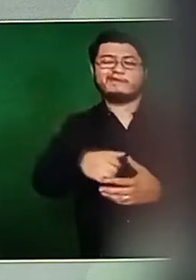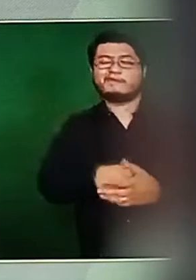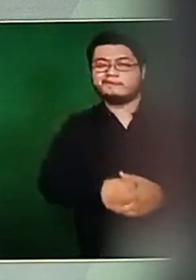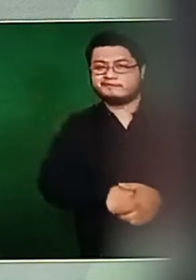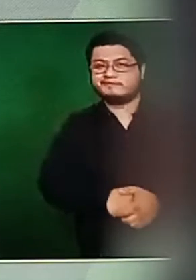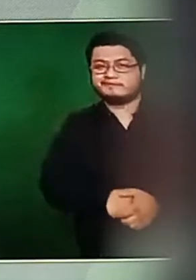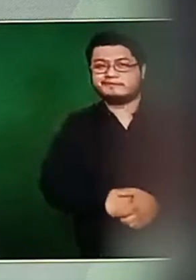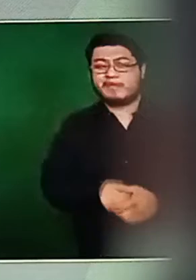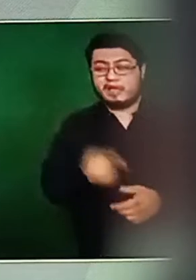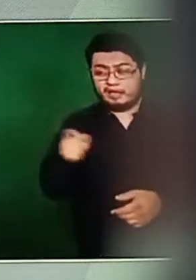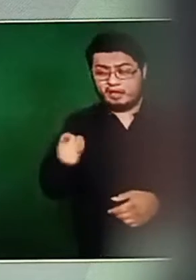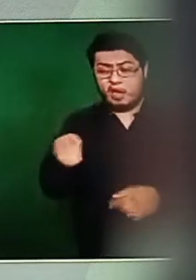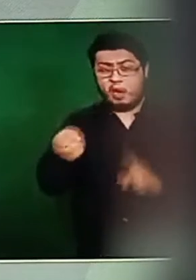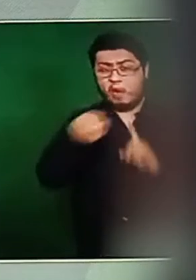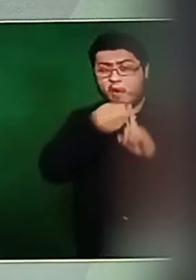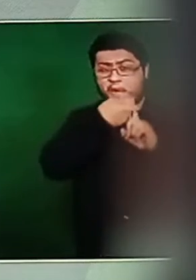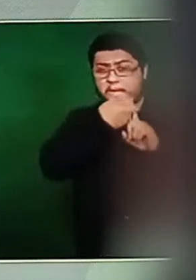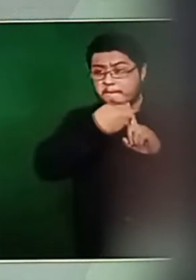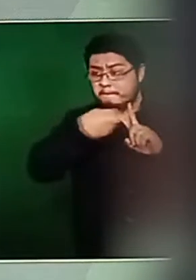los organismos